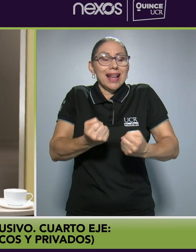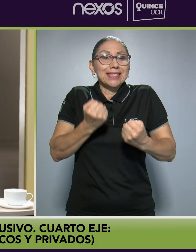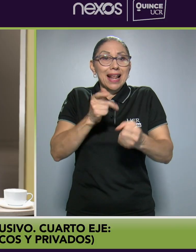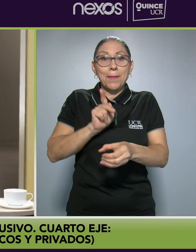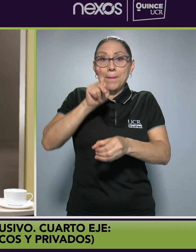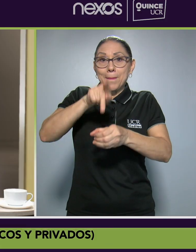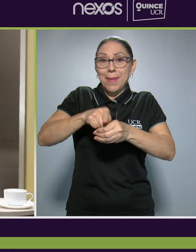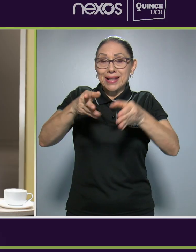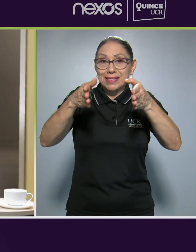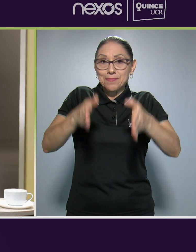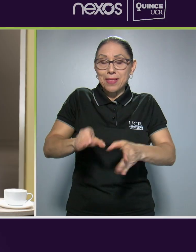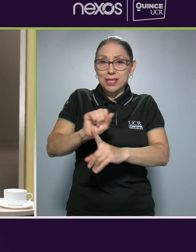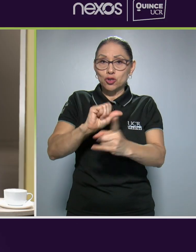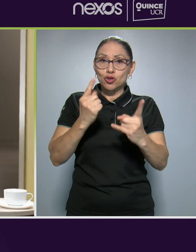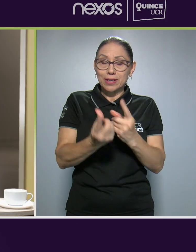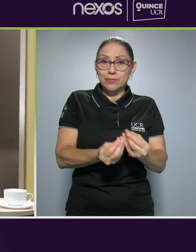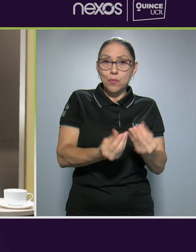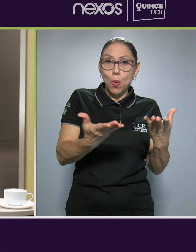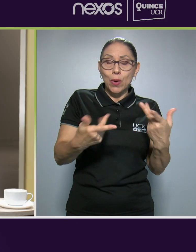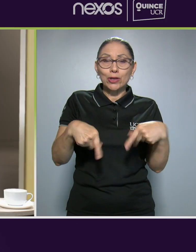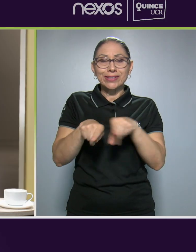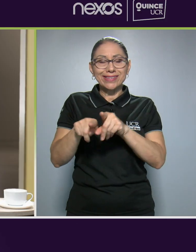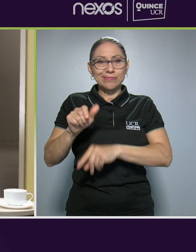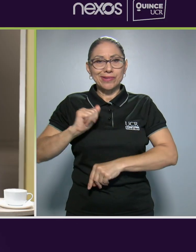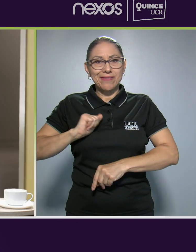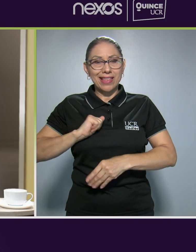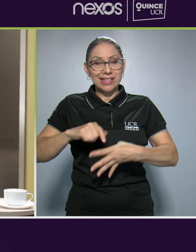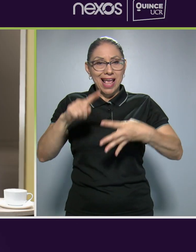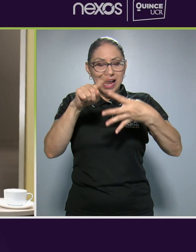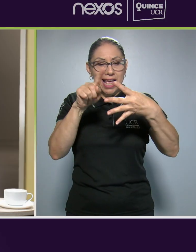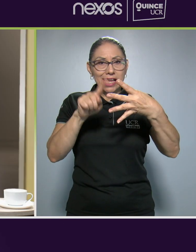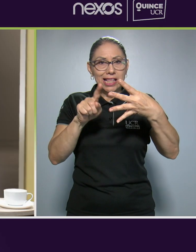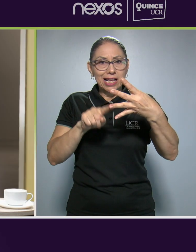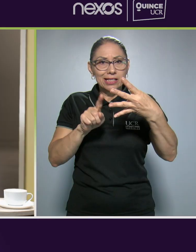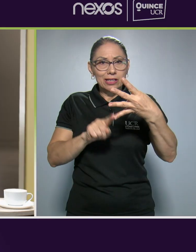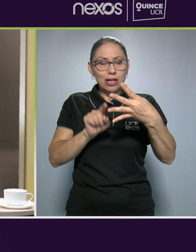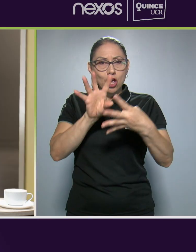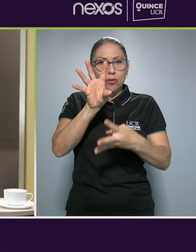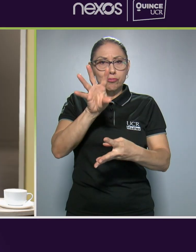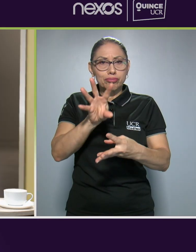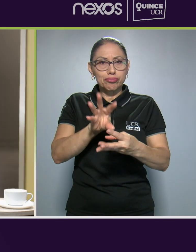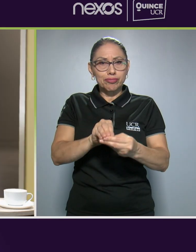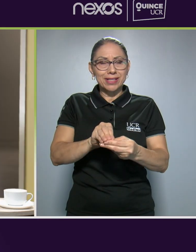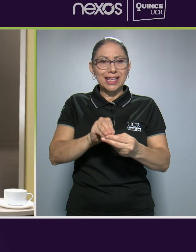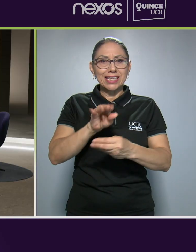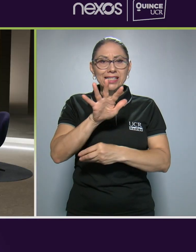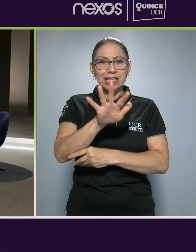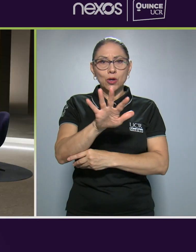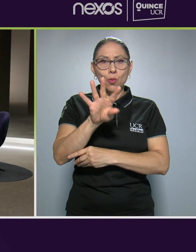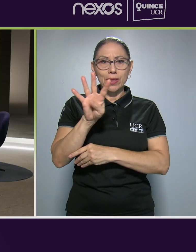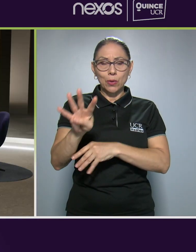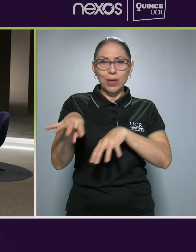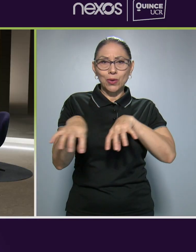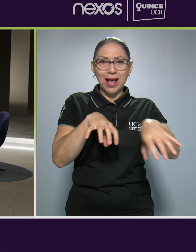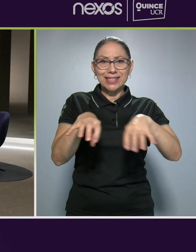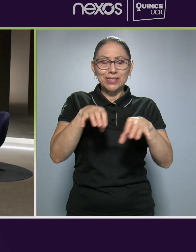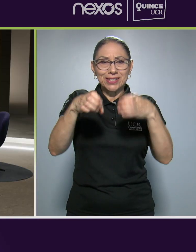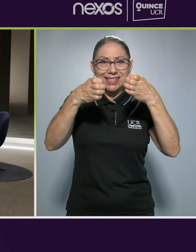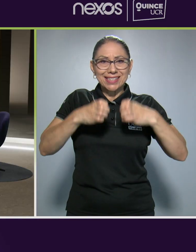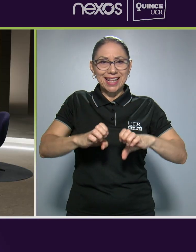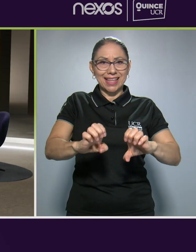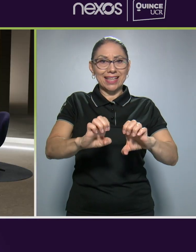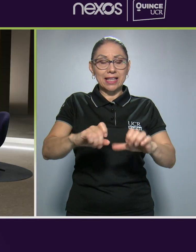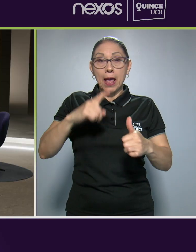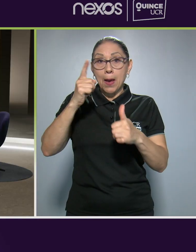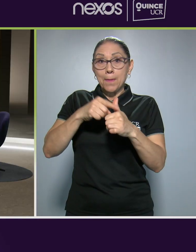públicos y privados. En cada uno de estos ejes en total son 54 acciones estratégicas. En el primer seguimiento que se hace